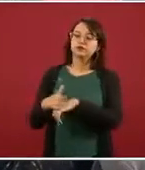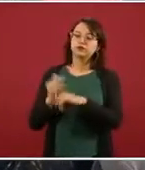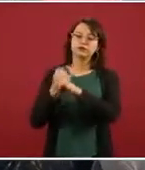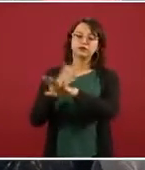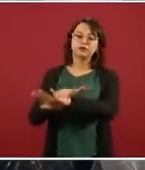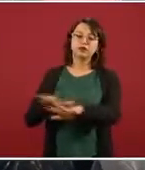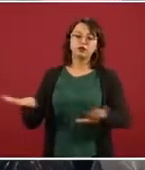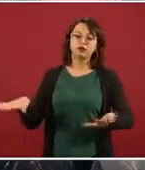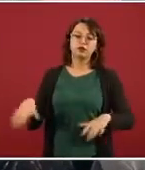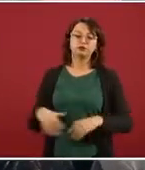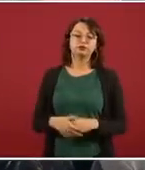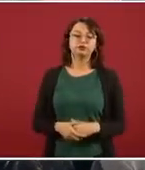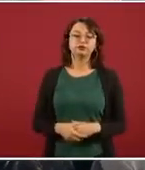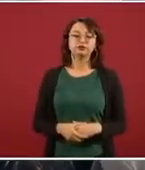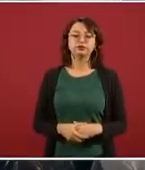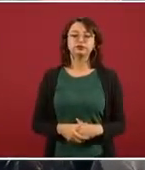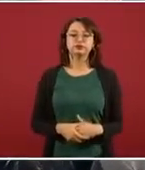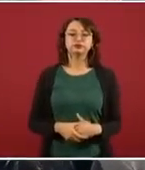Hay